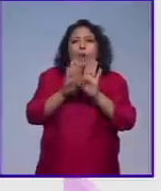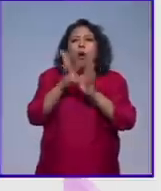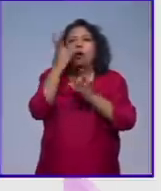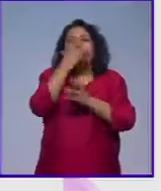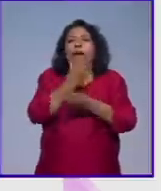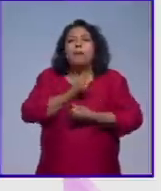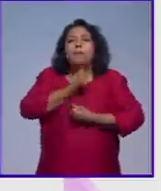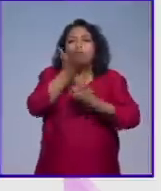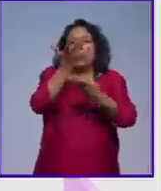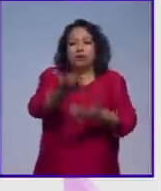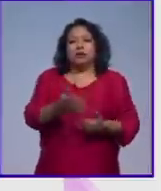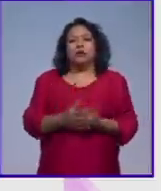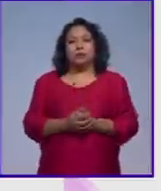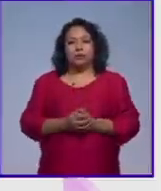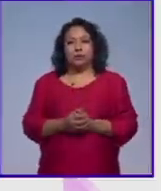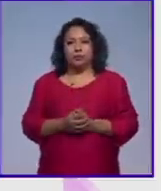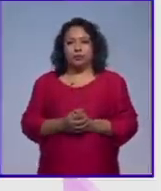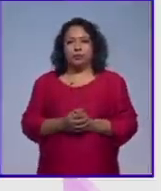poesía.